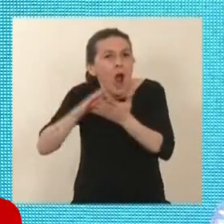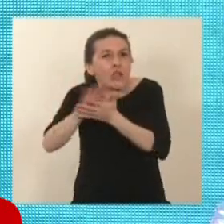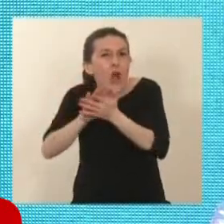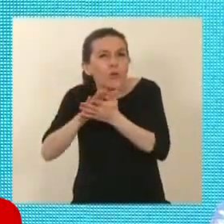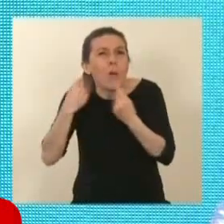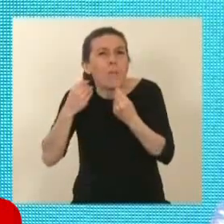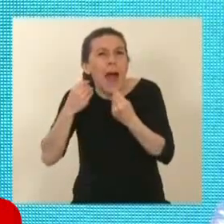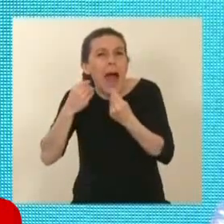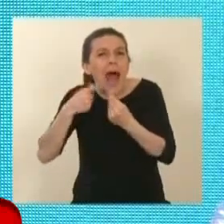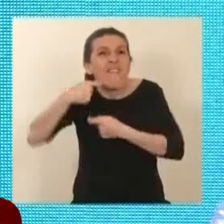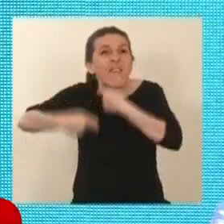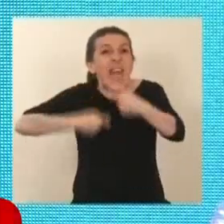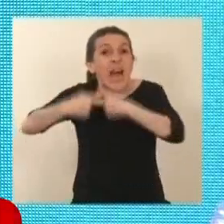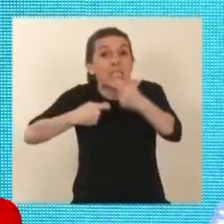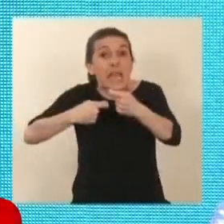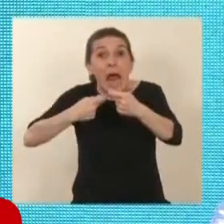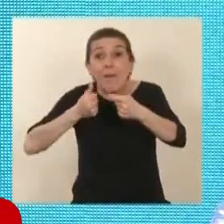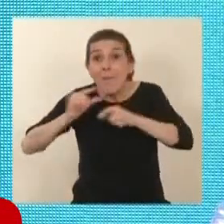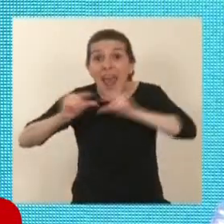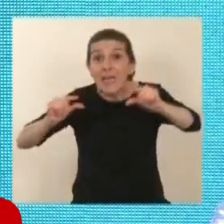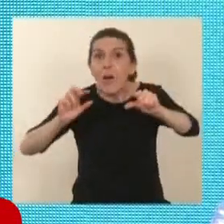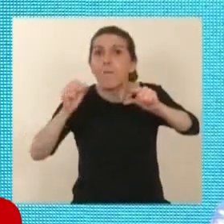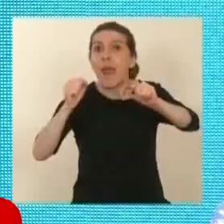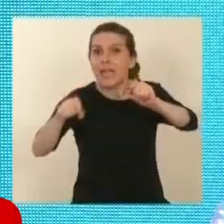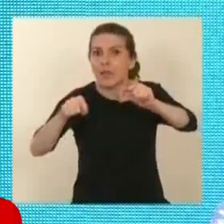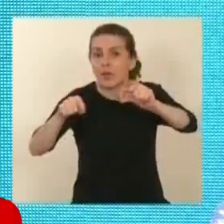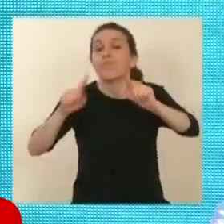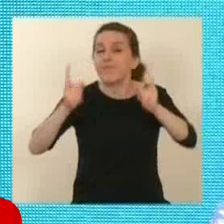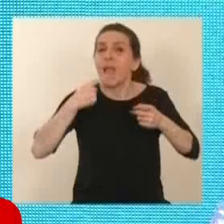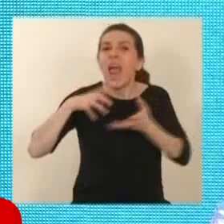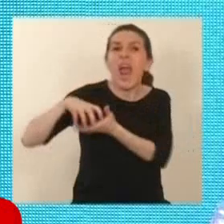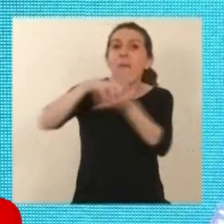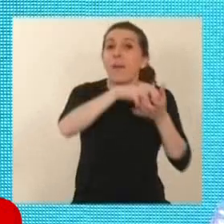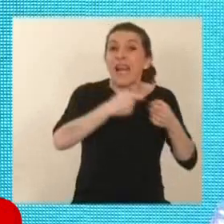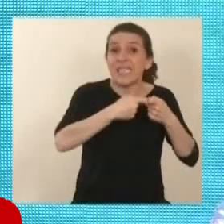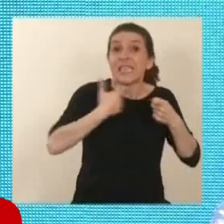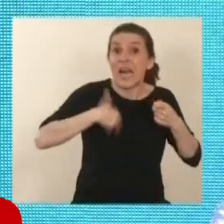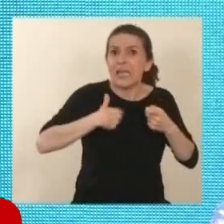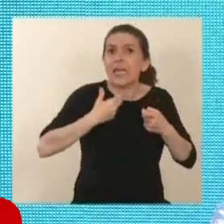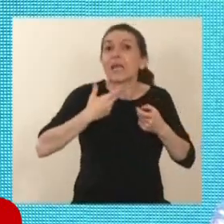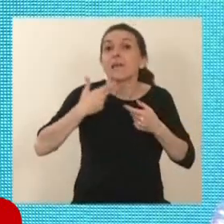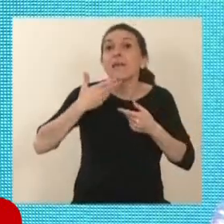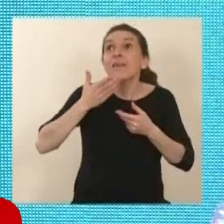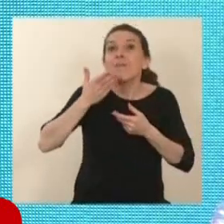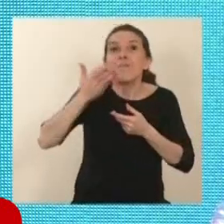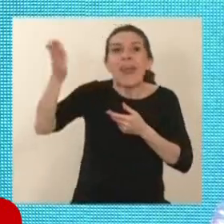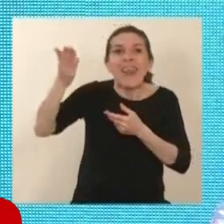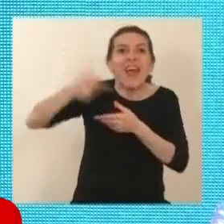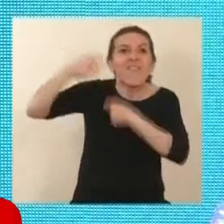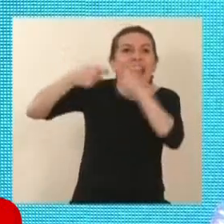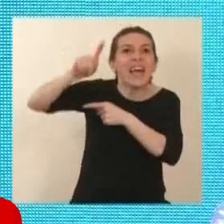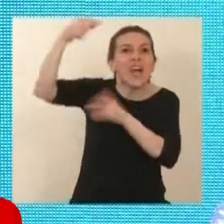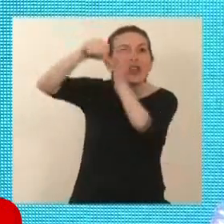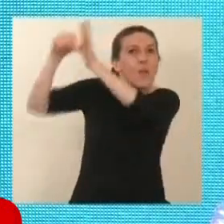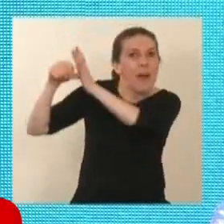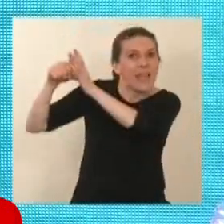financiamiento en pesos. Y finalmente, a las empresas argentinas que tienen acceso a financiamiento externo, que el sector